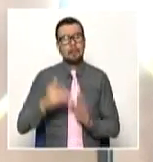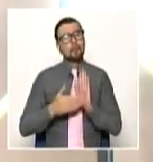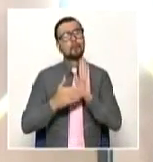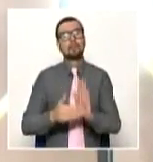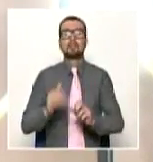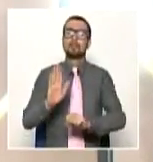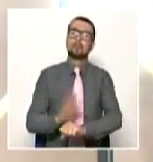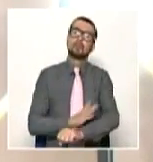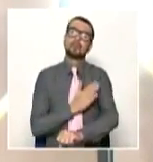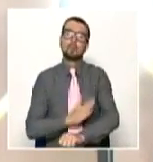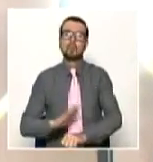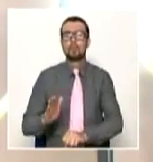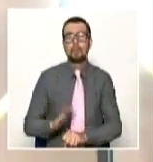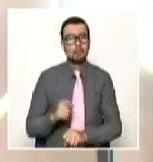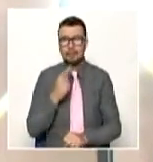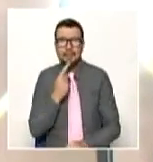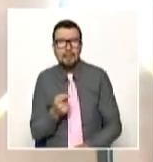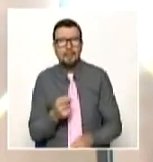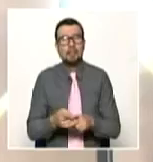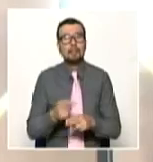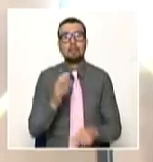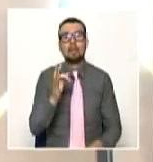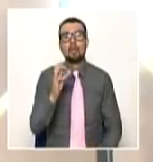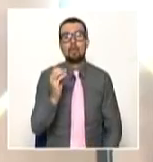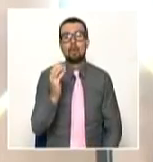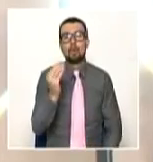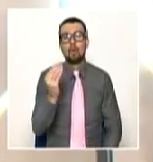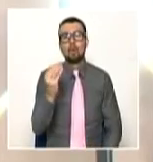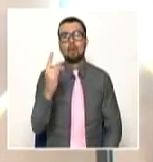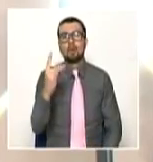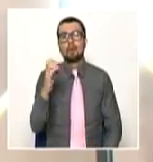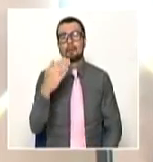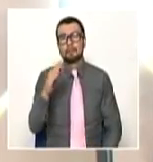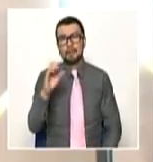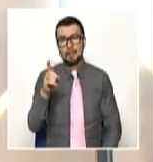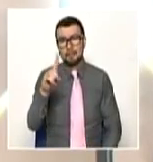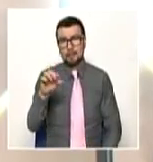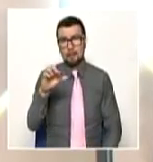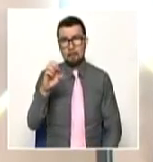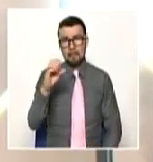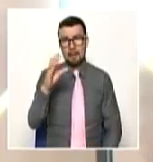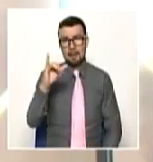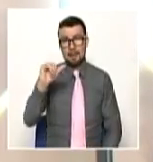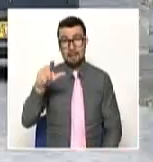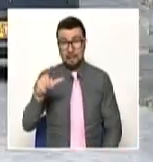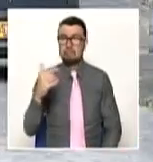llamado Un Toque Especial, el cual ya se encuentra sonando en las emisoras del Eje Cafetero.